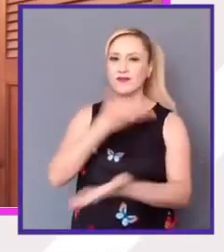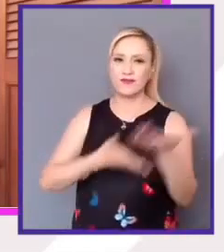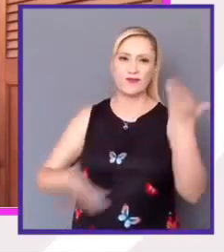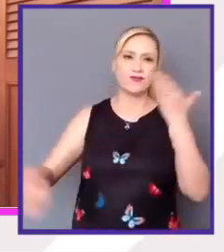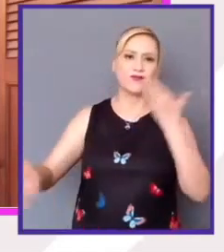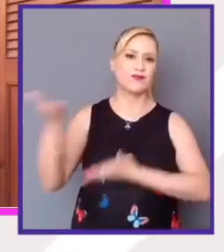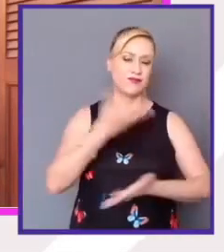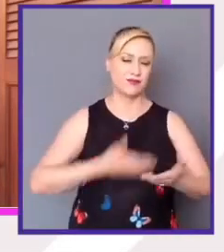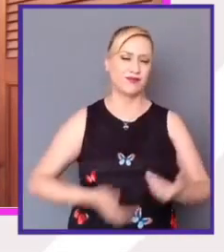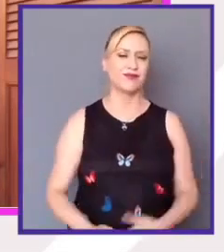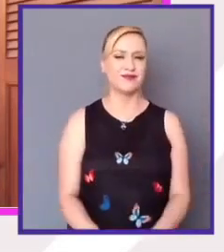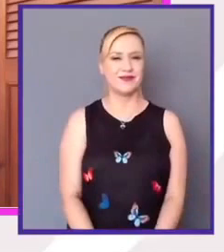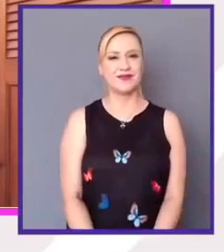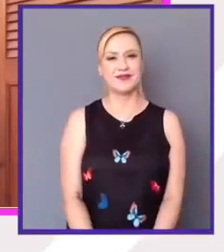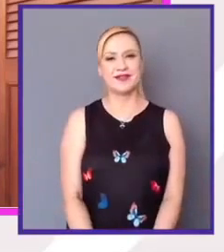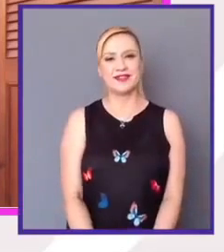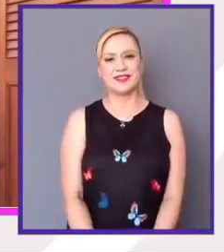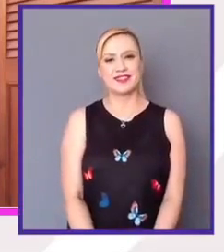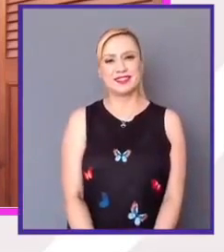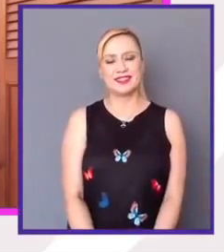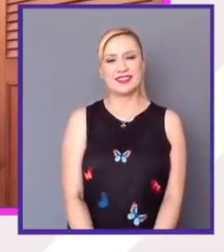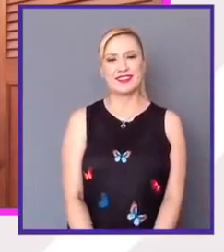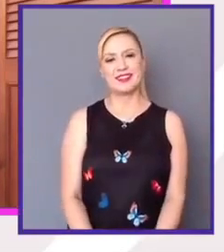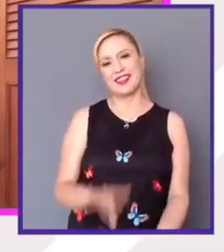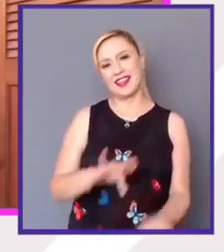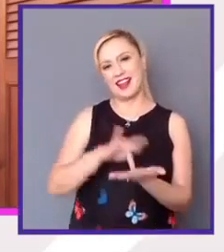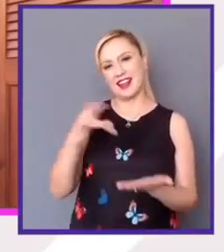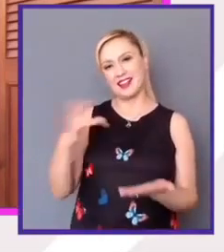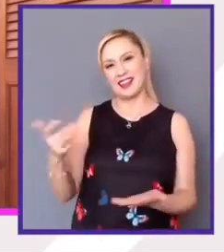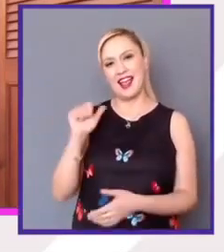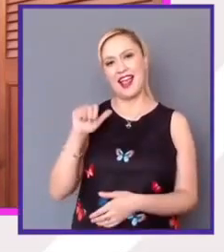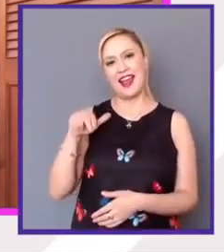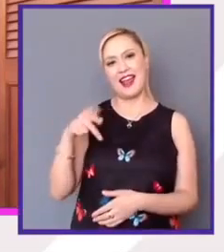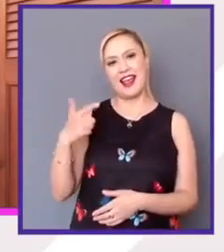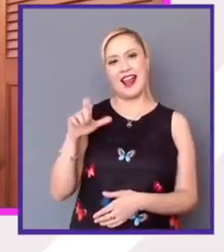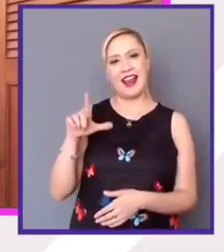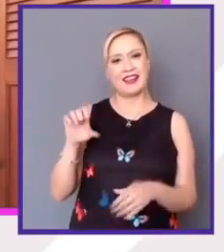actores de la sociedad. Muchas gracias, Ángeles. Como